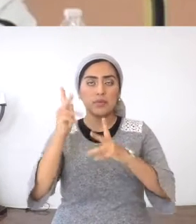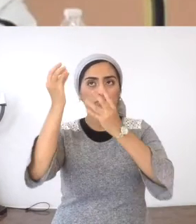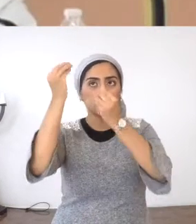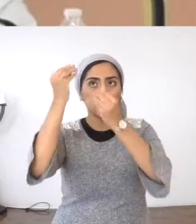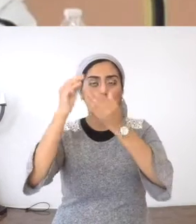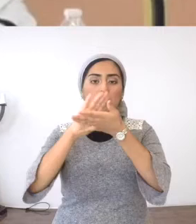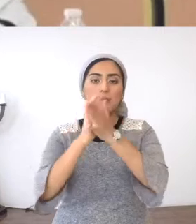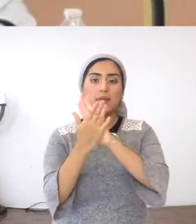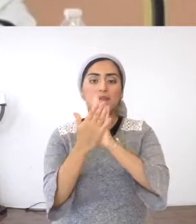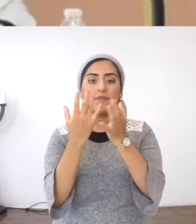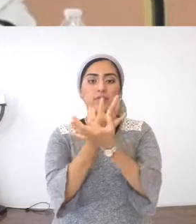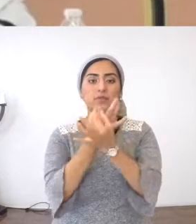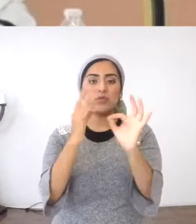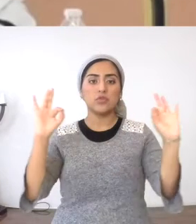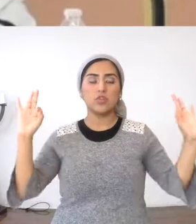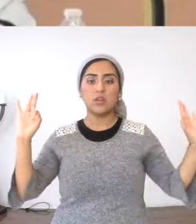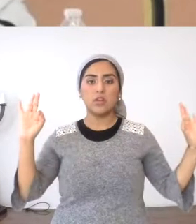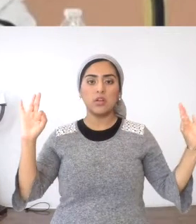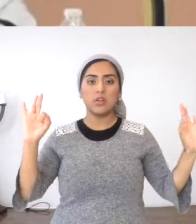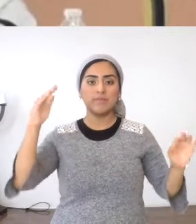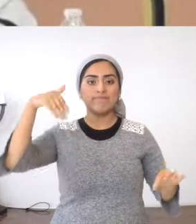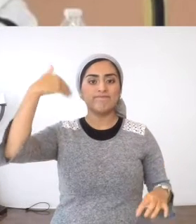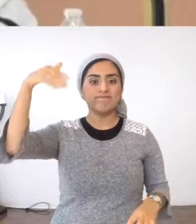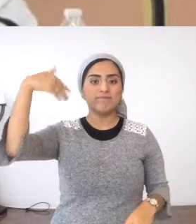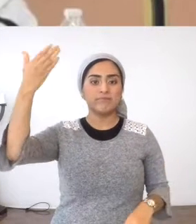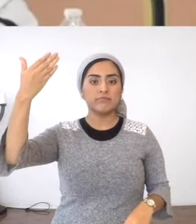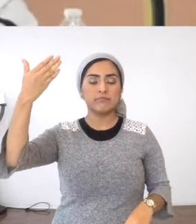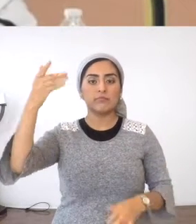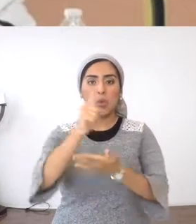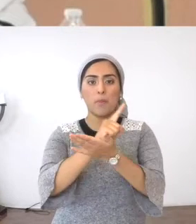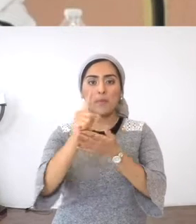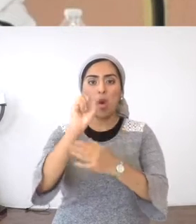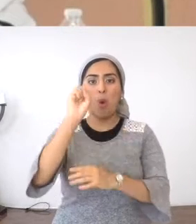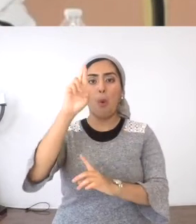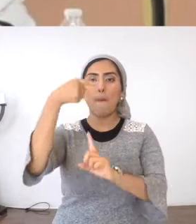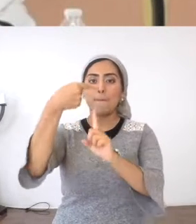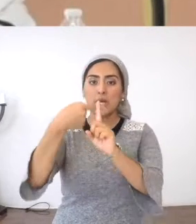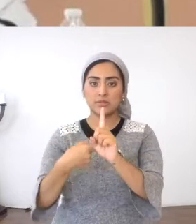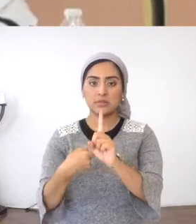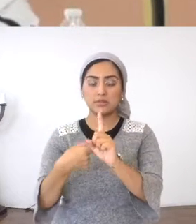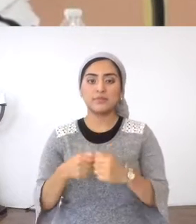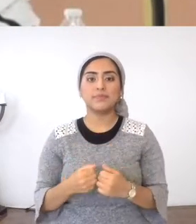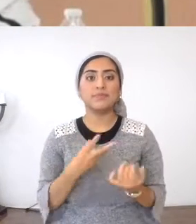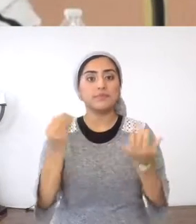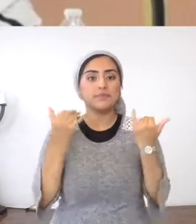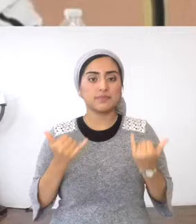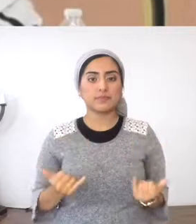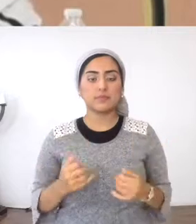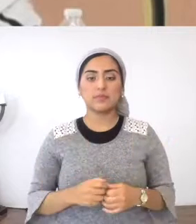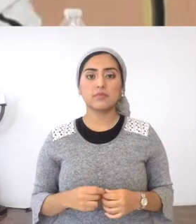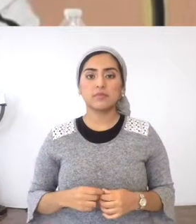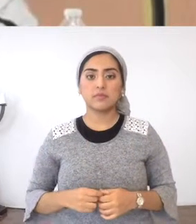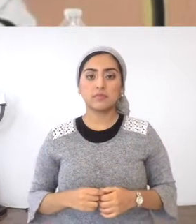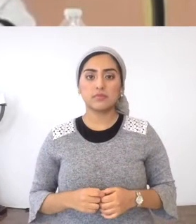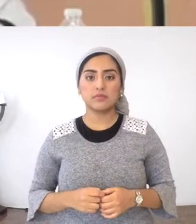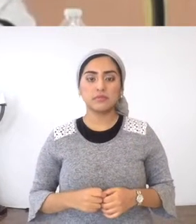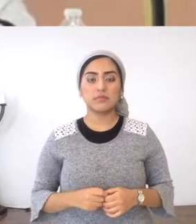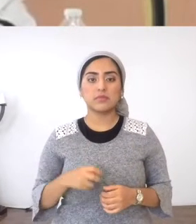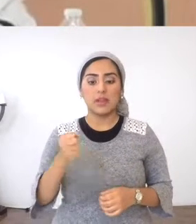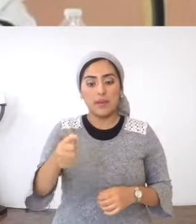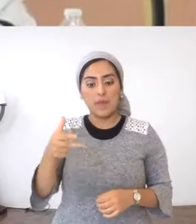Están planeando Ya Que podrían ser Gratis En los próximos Semanas O meses Ahora